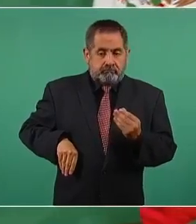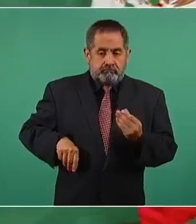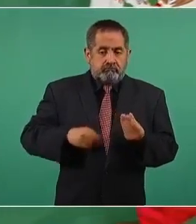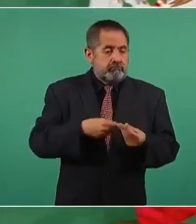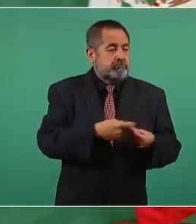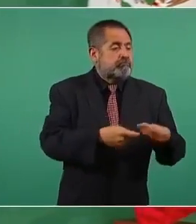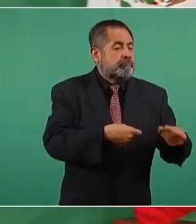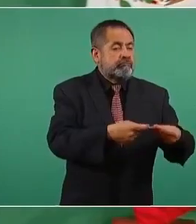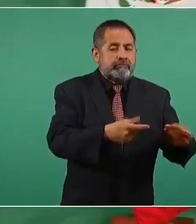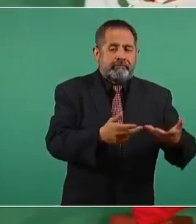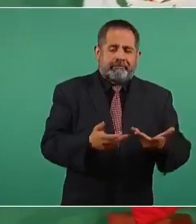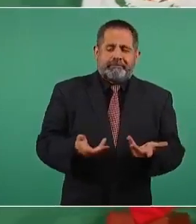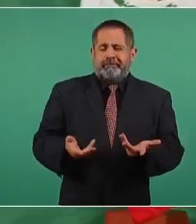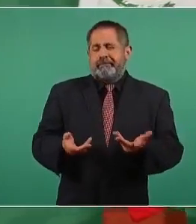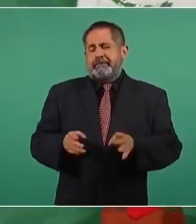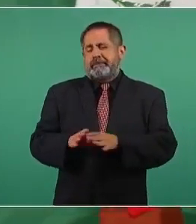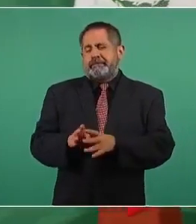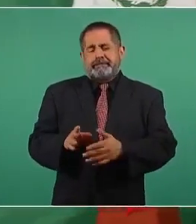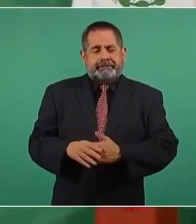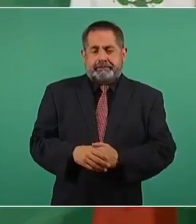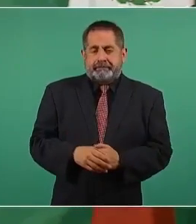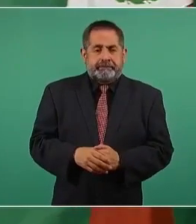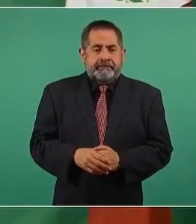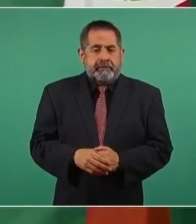con una mochada.